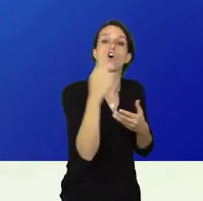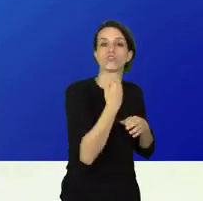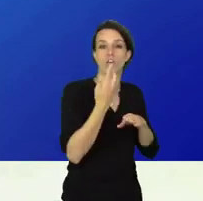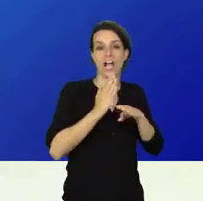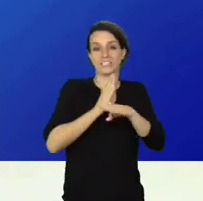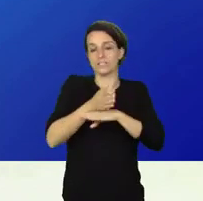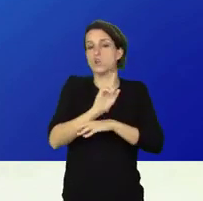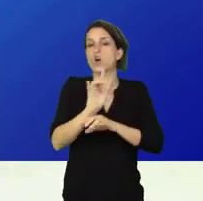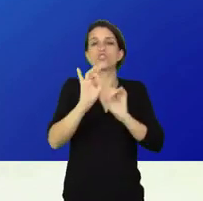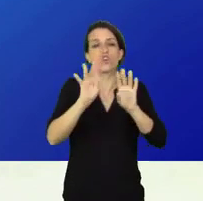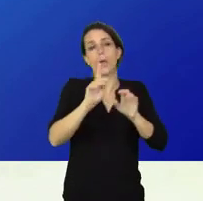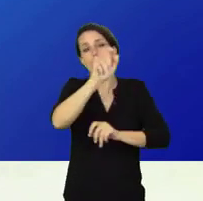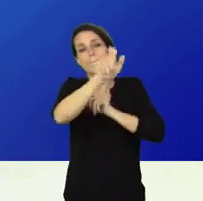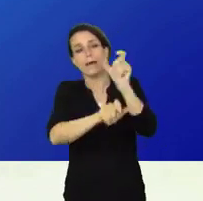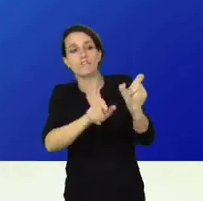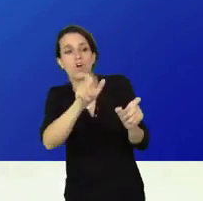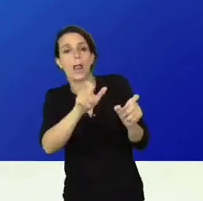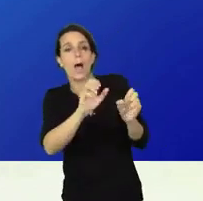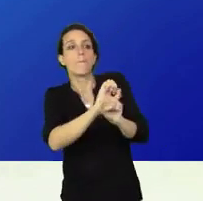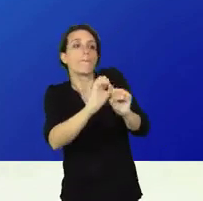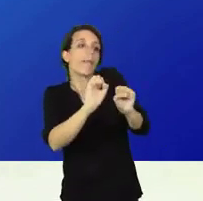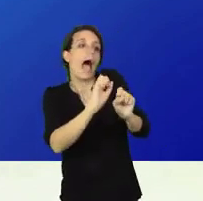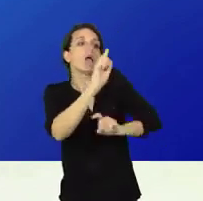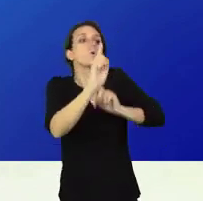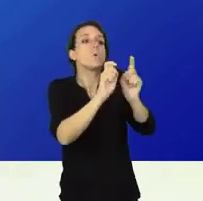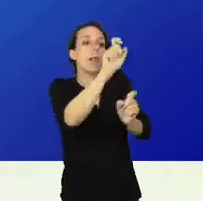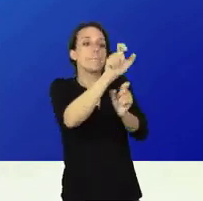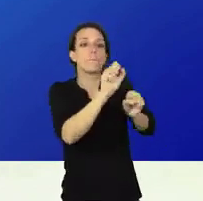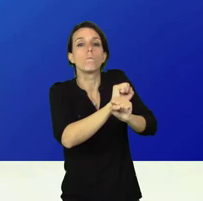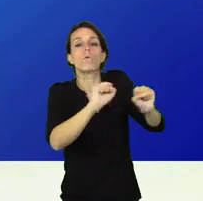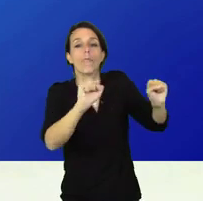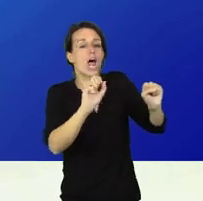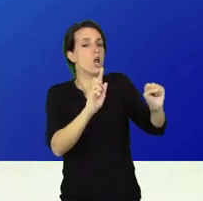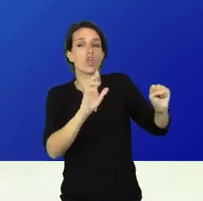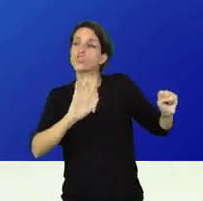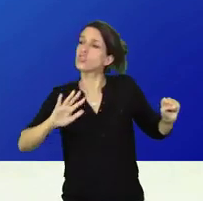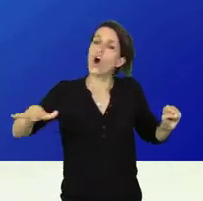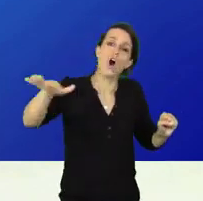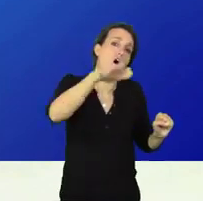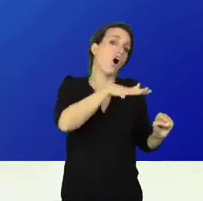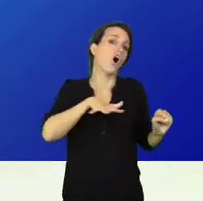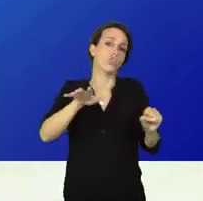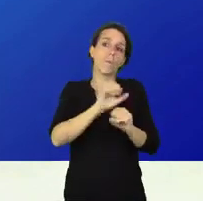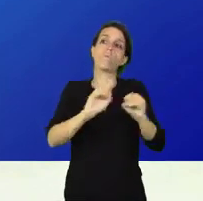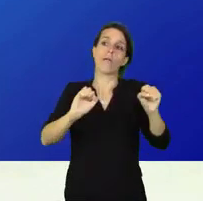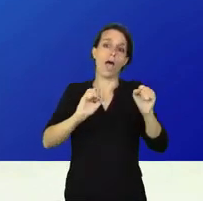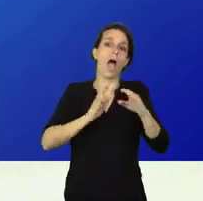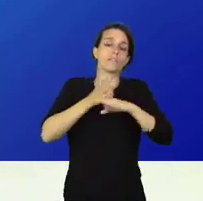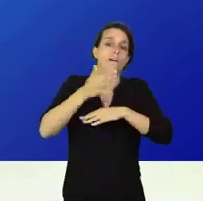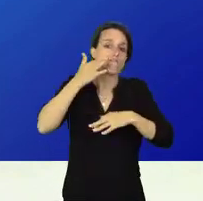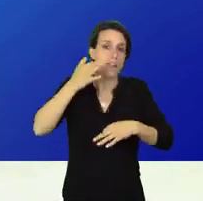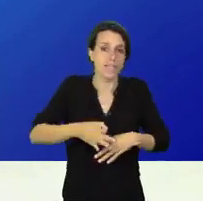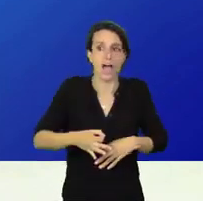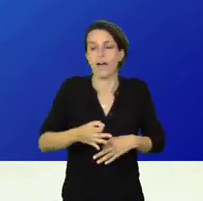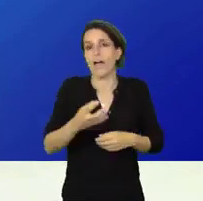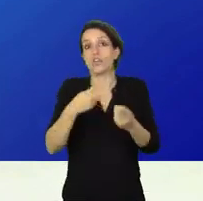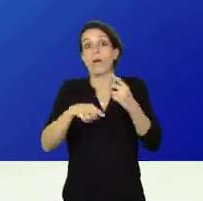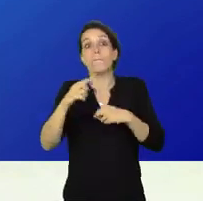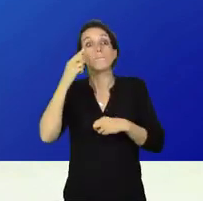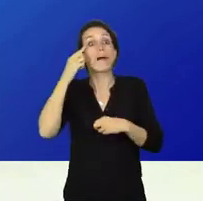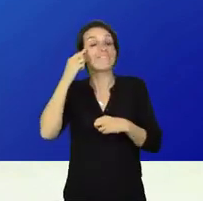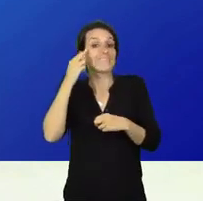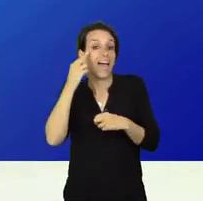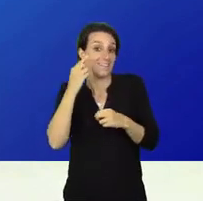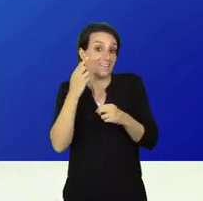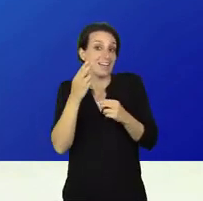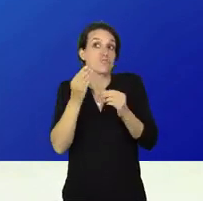es decir, que no solo pensemos en que las cosas puedan ser adaptadas para determinado grupo de personas, sino que podamos pensar 2 componentes